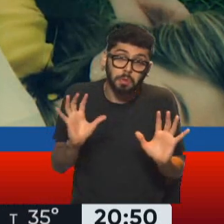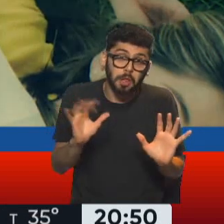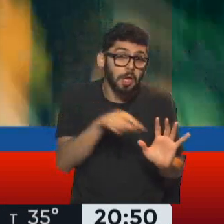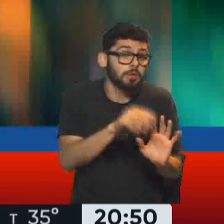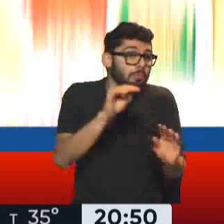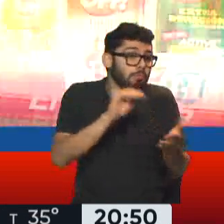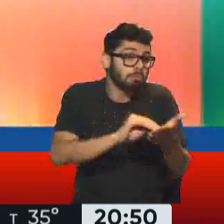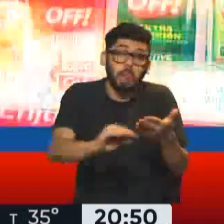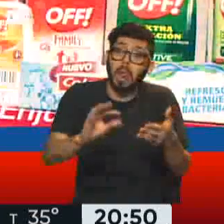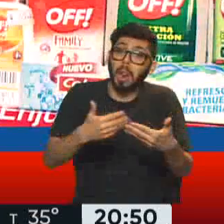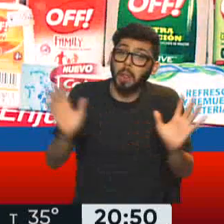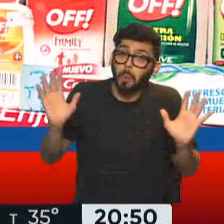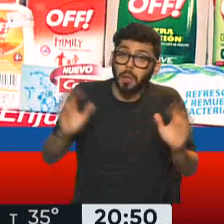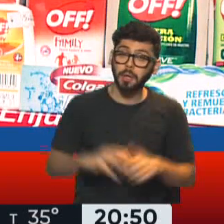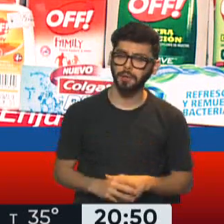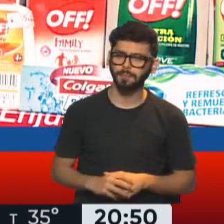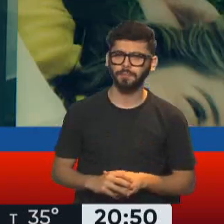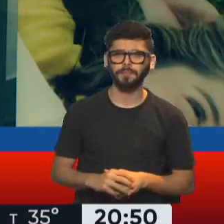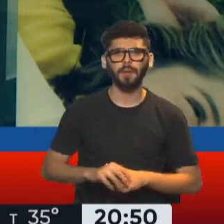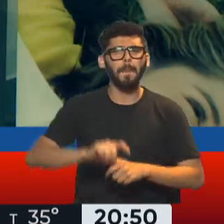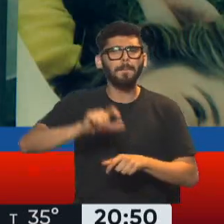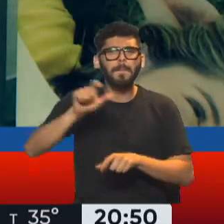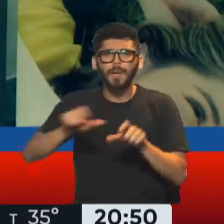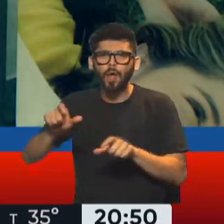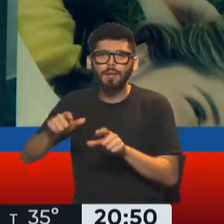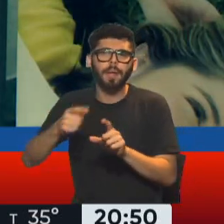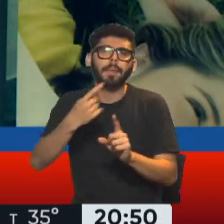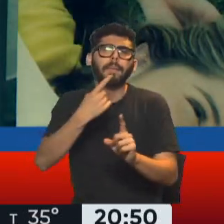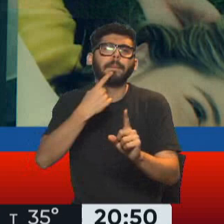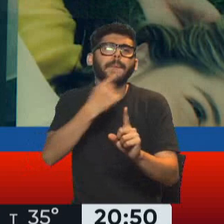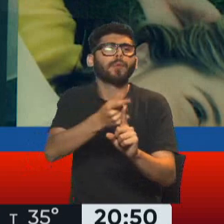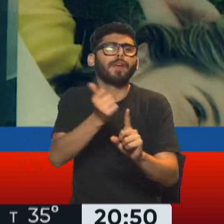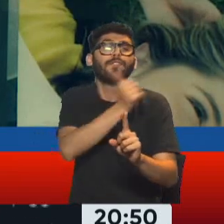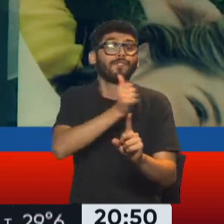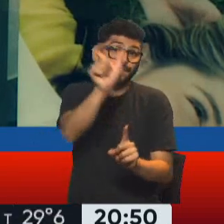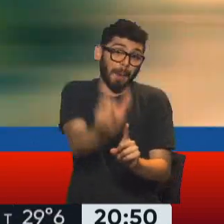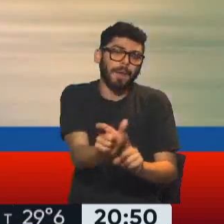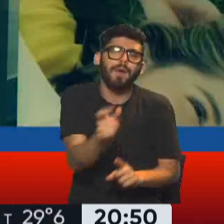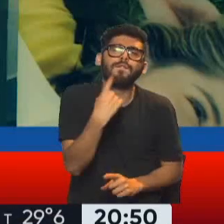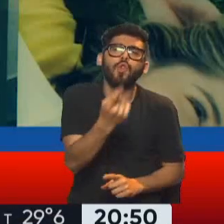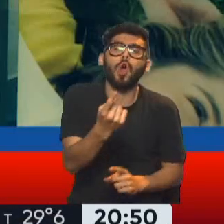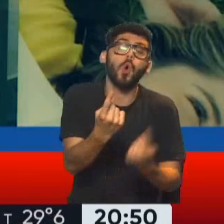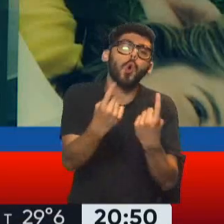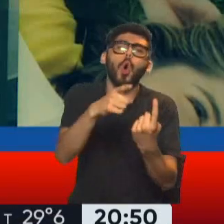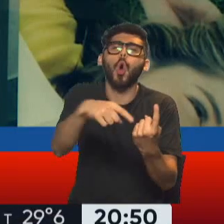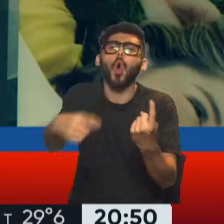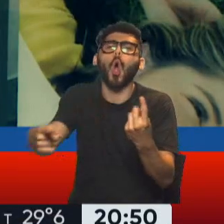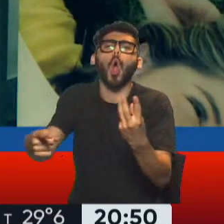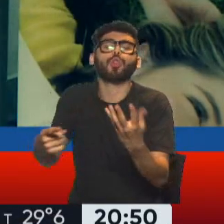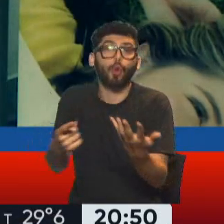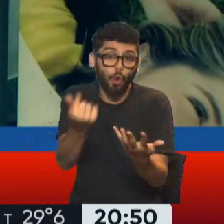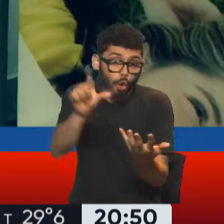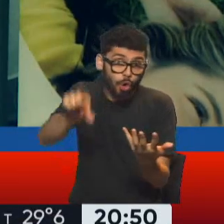ponen en forma libre. La gente siempre tiene que preguntar al farmacéutico y el farmacéutico le va a decir las distintas opciones posibles. Esa tarea nosotros la